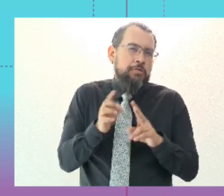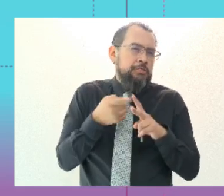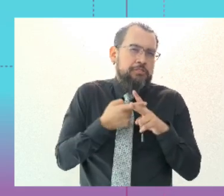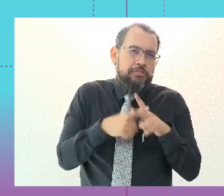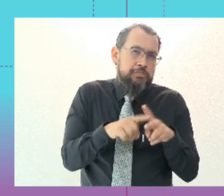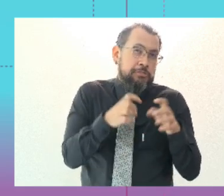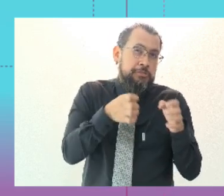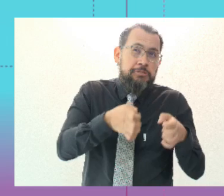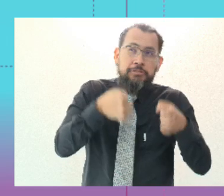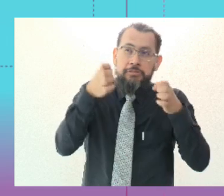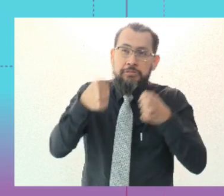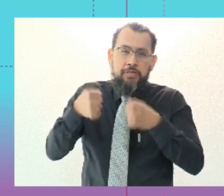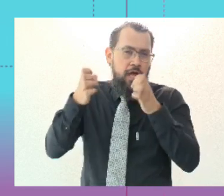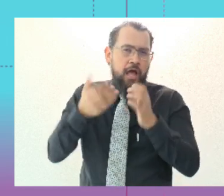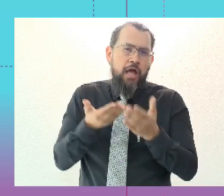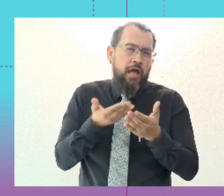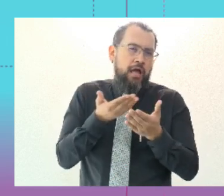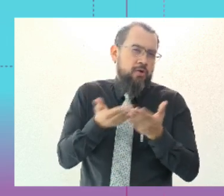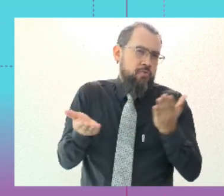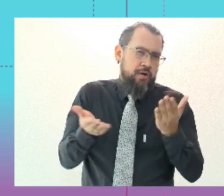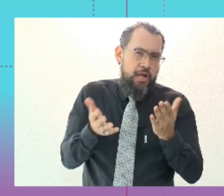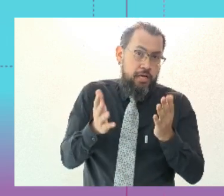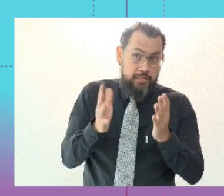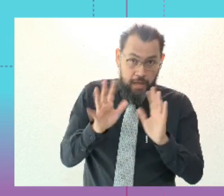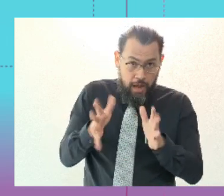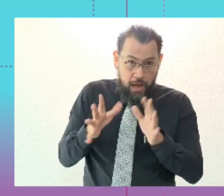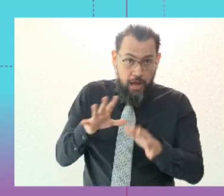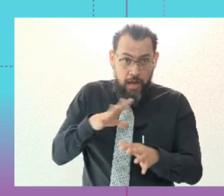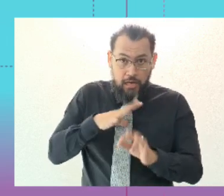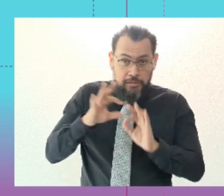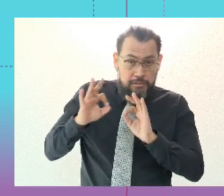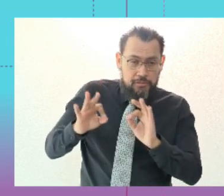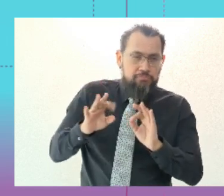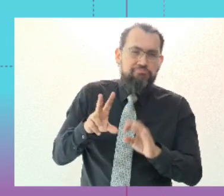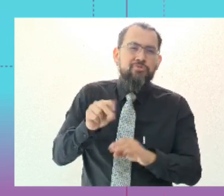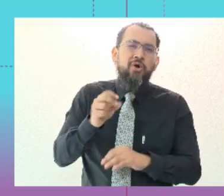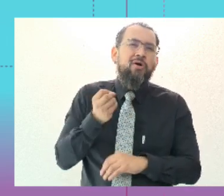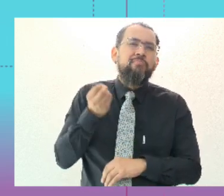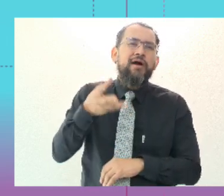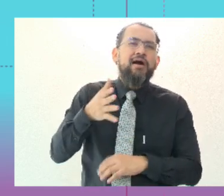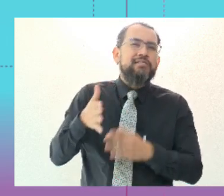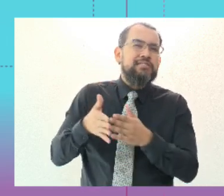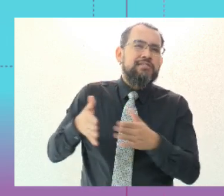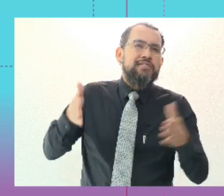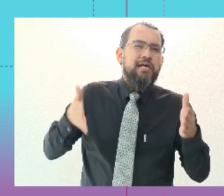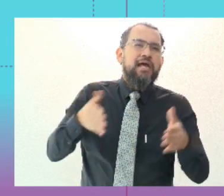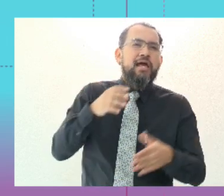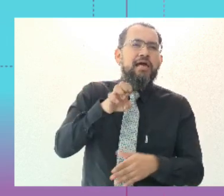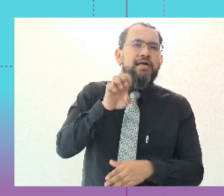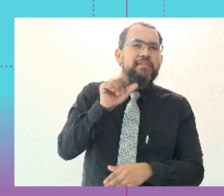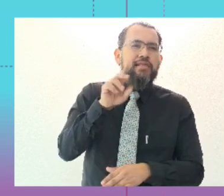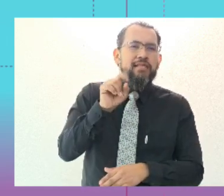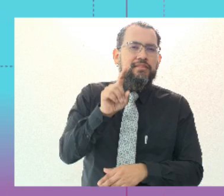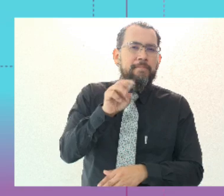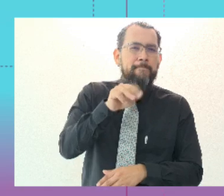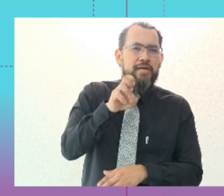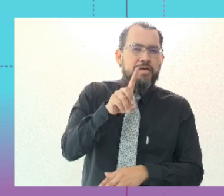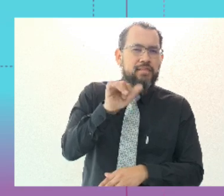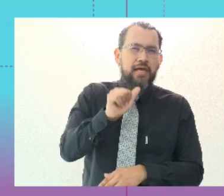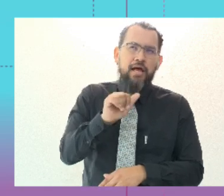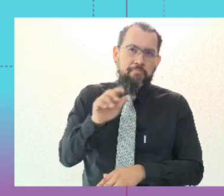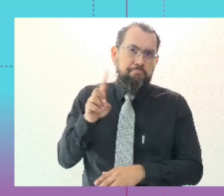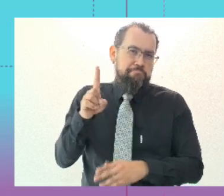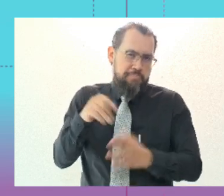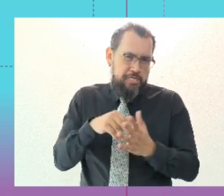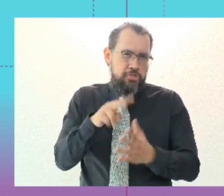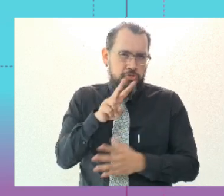todavía ni siquiera el Estado moderno, era esta edad que se le conoce como Edad Media, Edad Oscura, ¿no? Entonces, estamos hablando de este